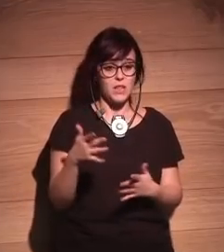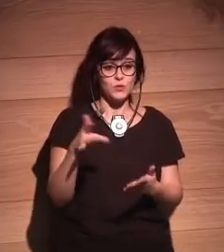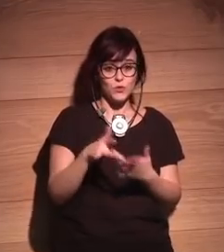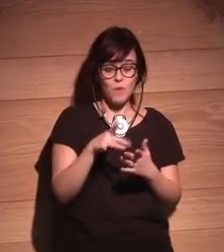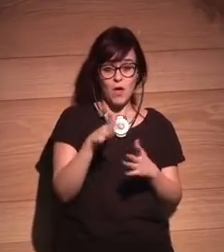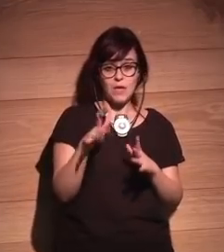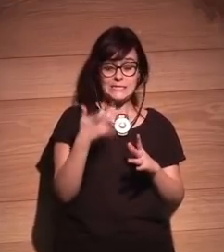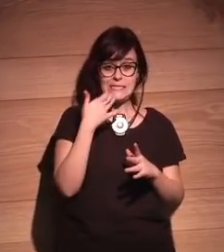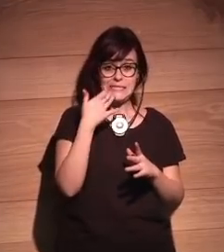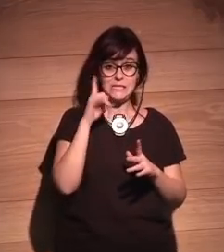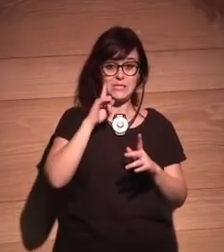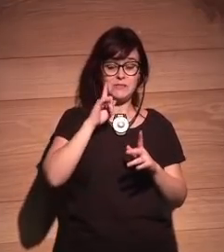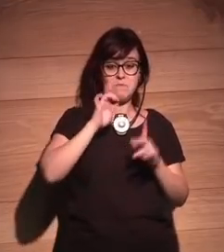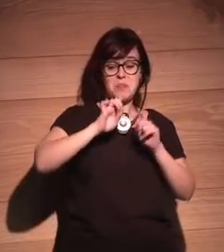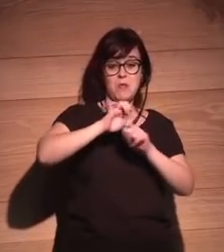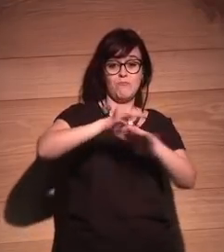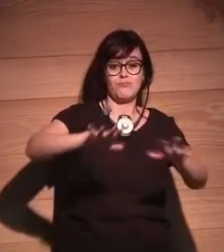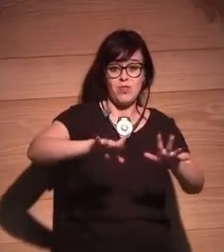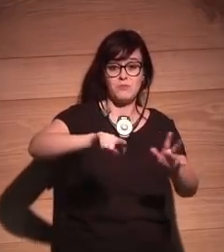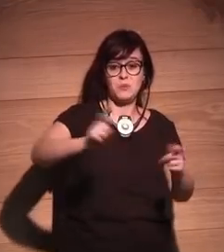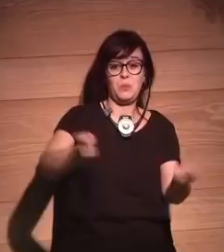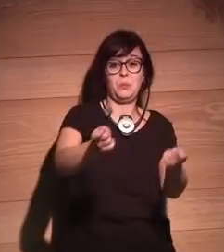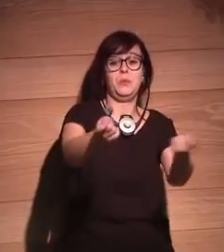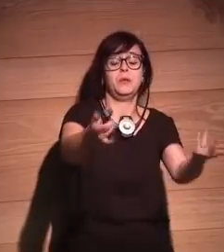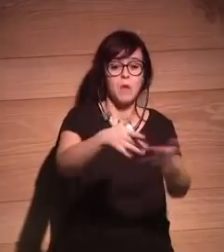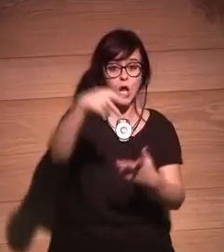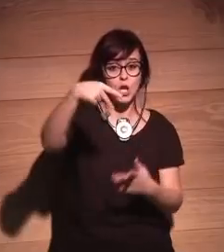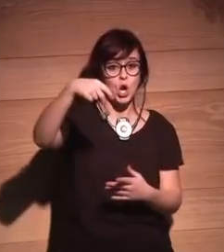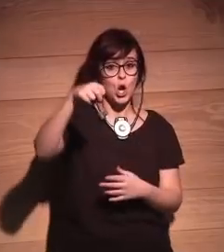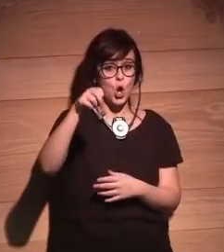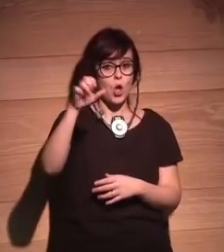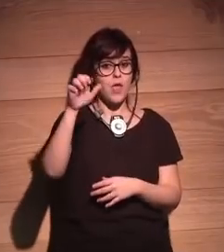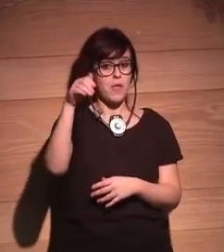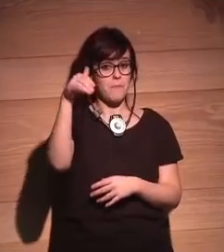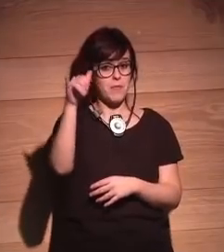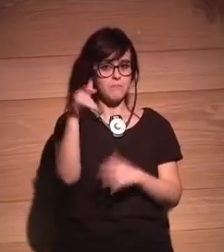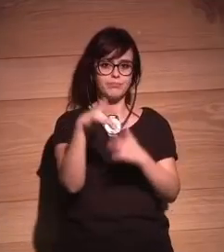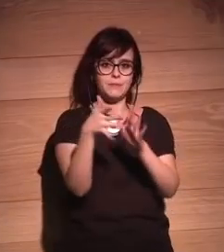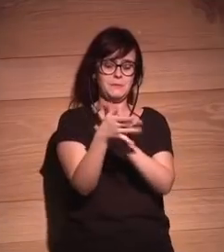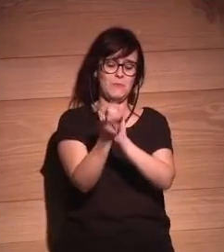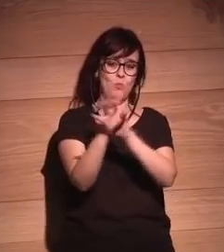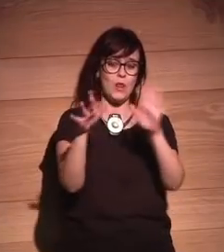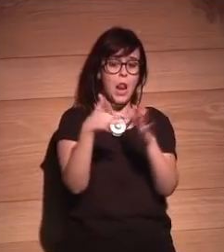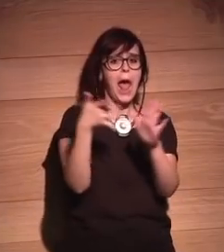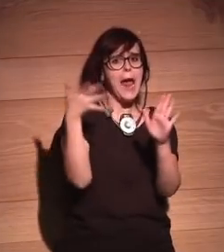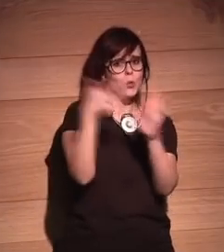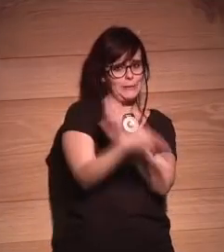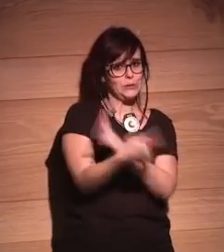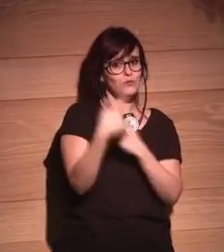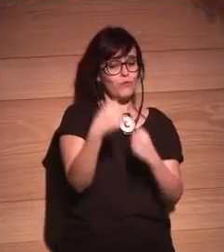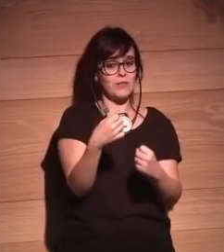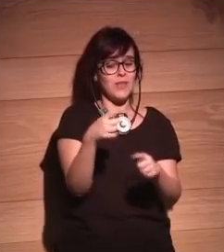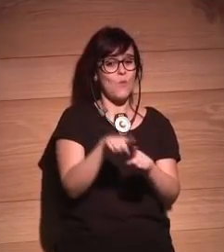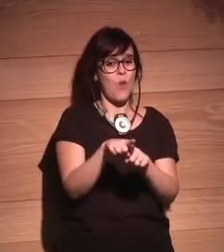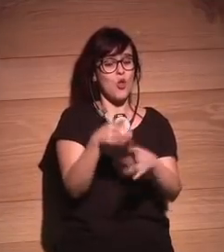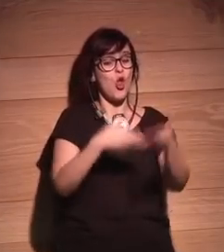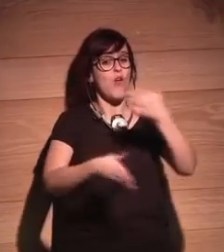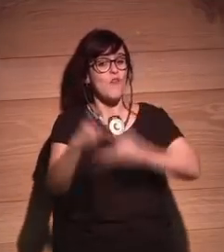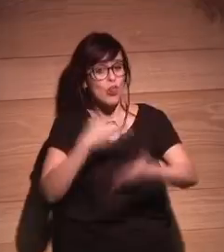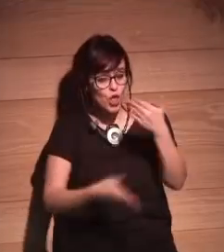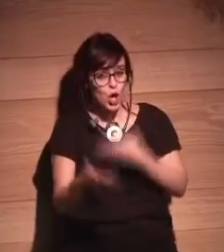de la propaganda. Lo hemos dejado claro, Noemí ha puesto ejemplos, argumentos muy fuertes como la